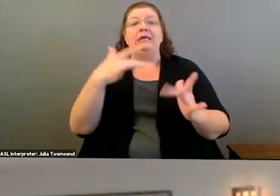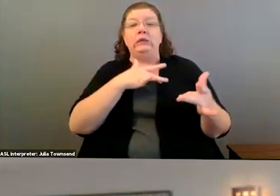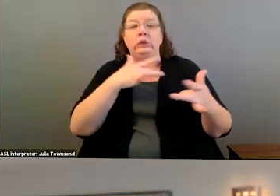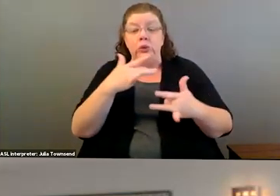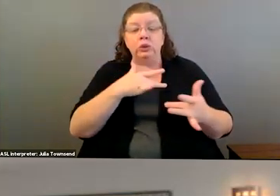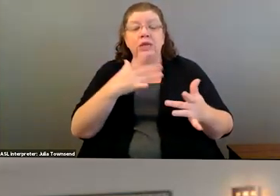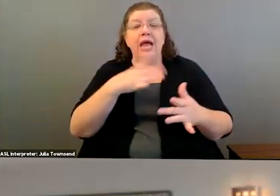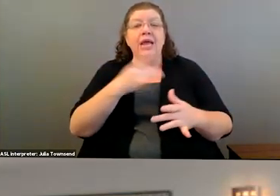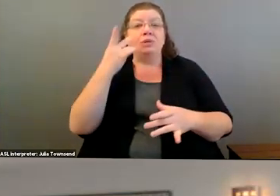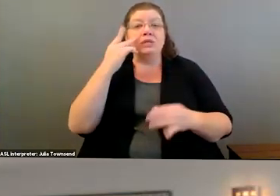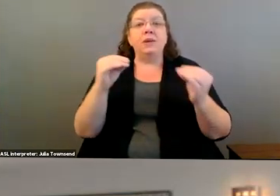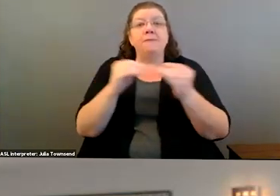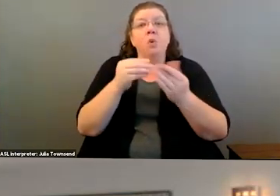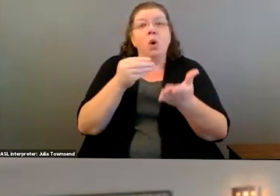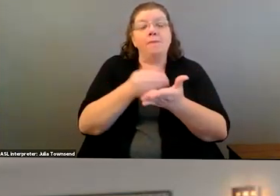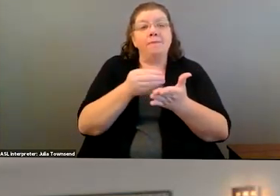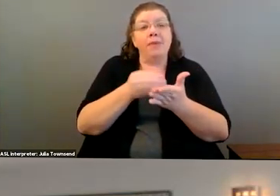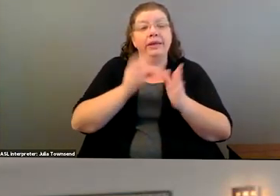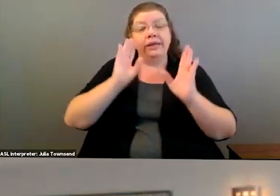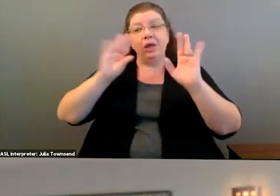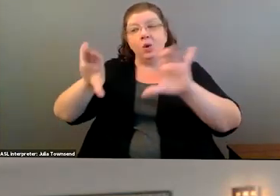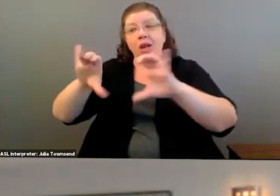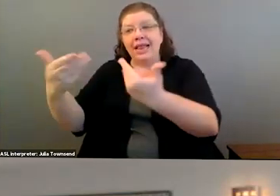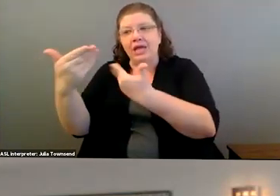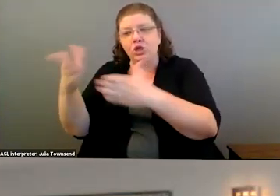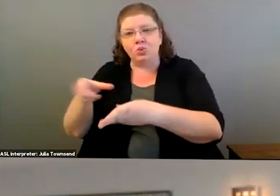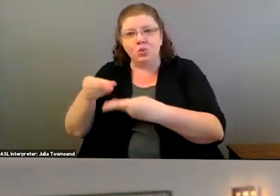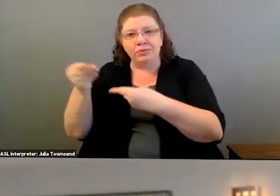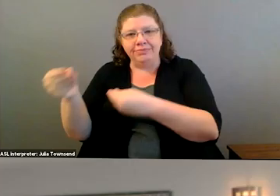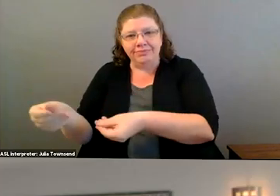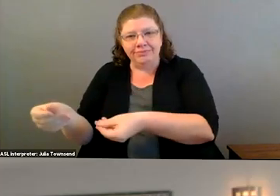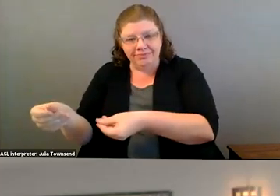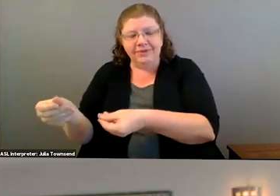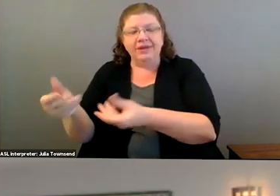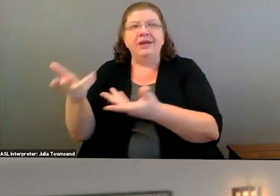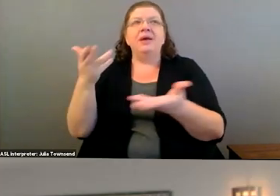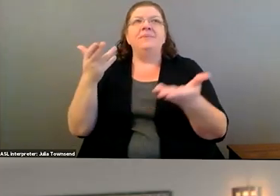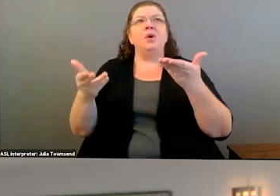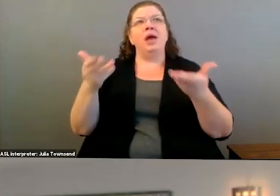que quiero ver más dinero en los salones